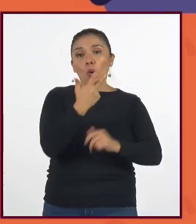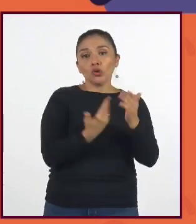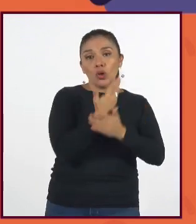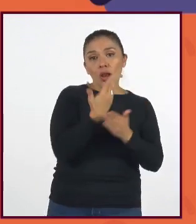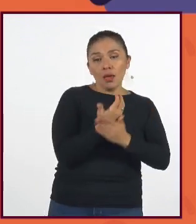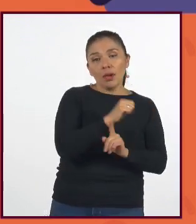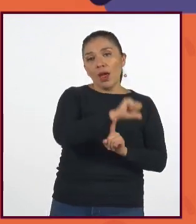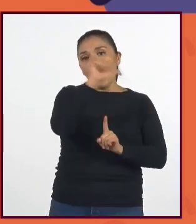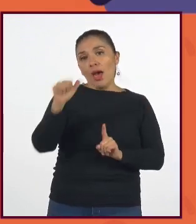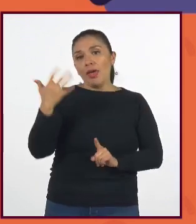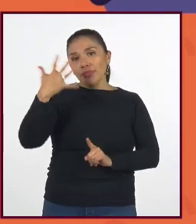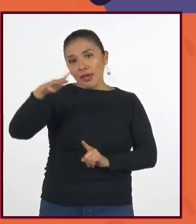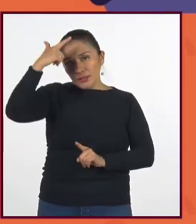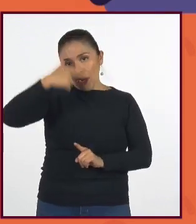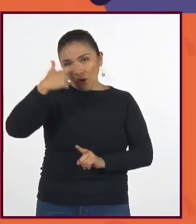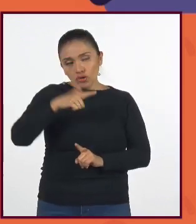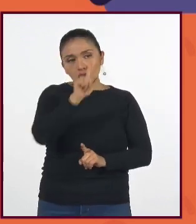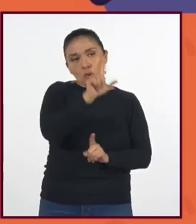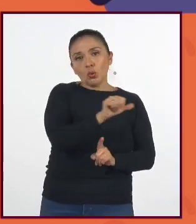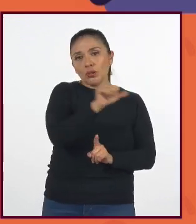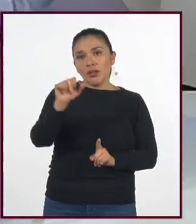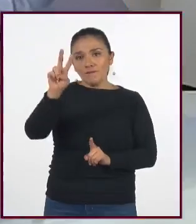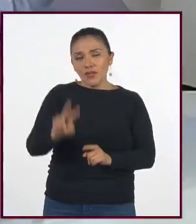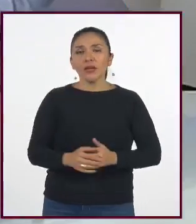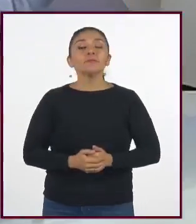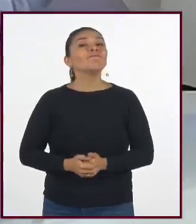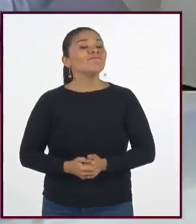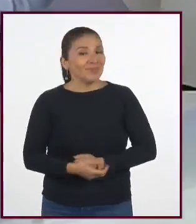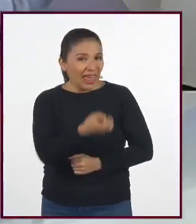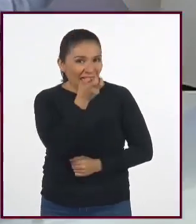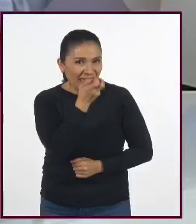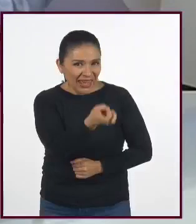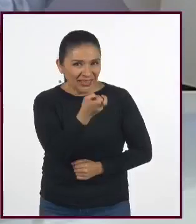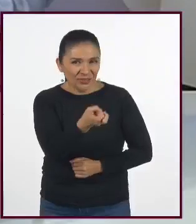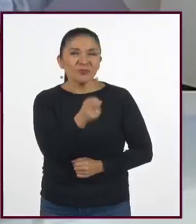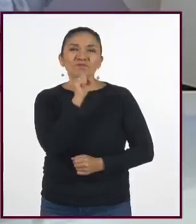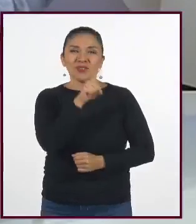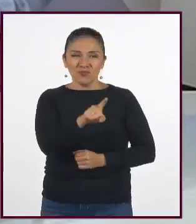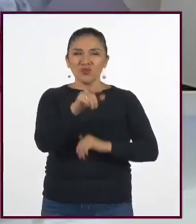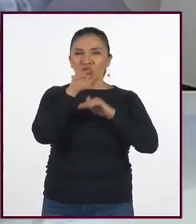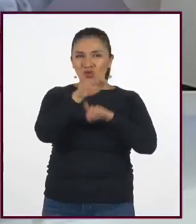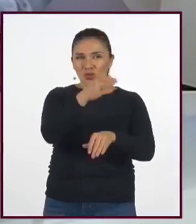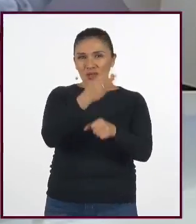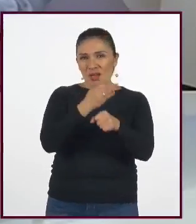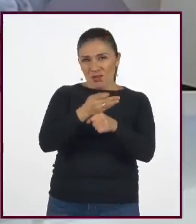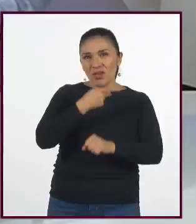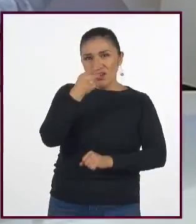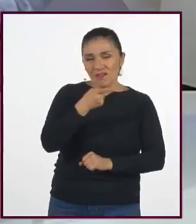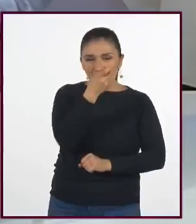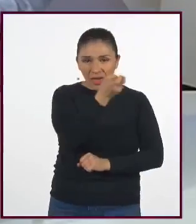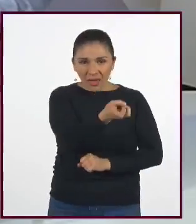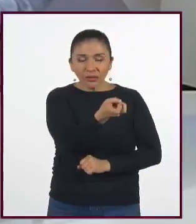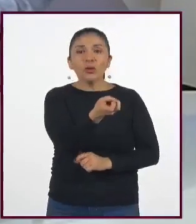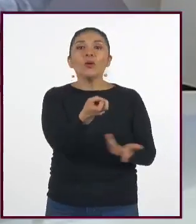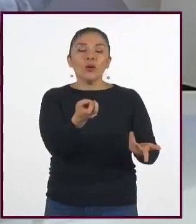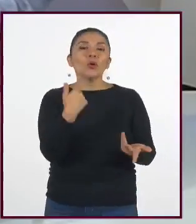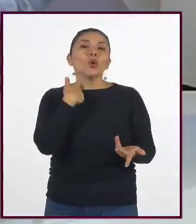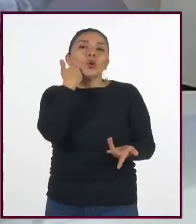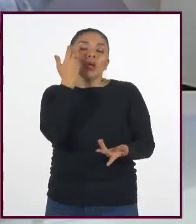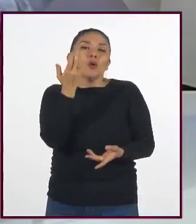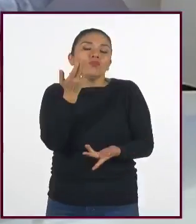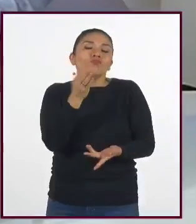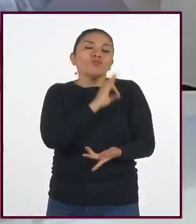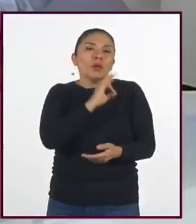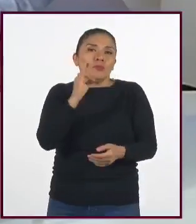de la noche, de lunes a viernes. Perfecto, y precisamente y al respecto de lo que comentas tú, doctora, pues queremos ponerle a